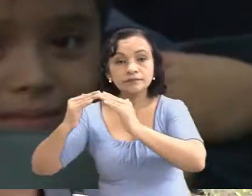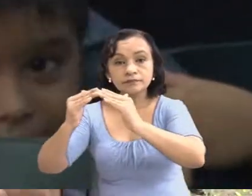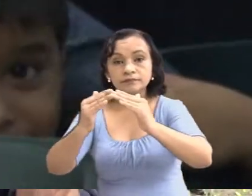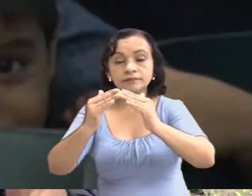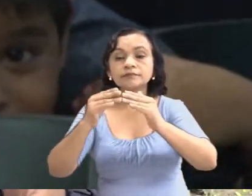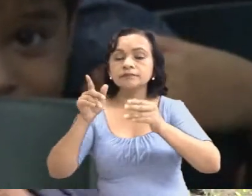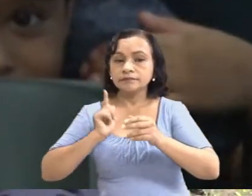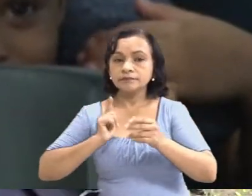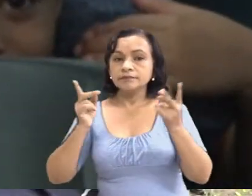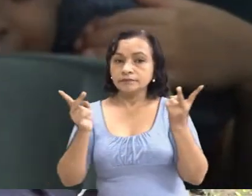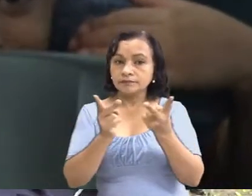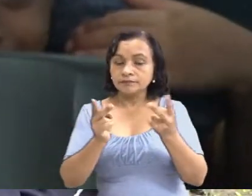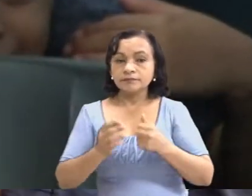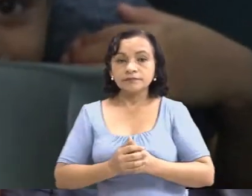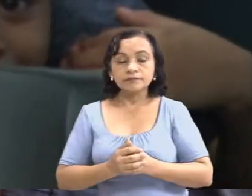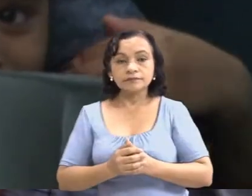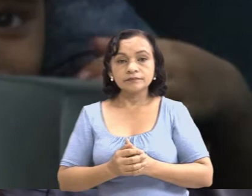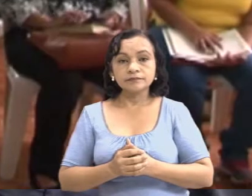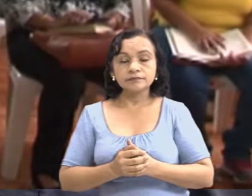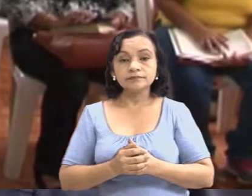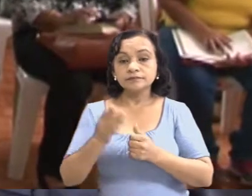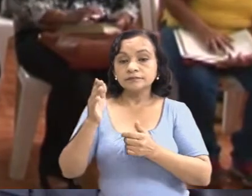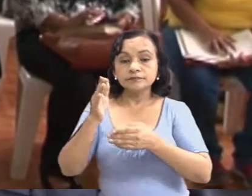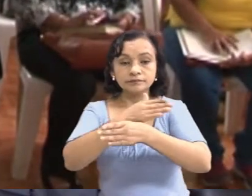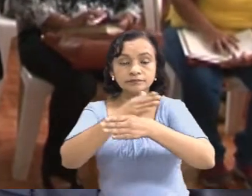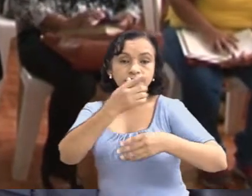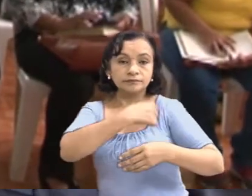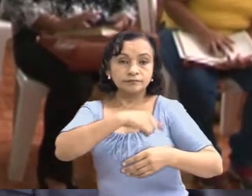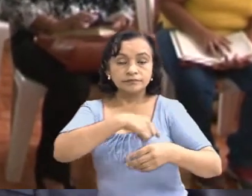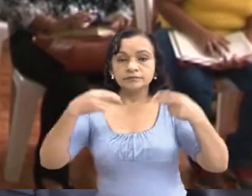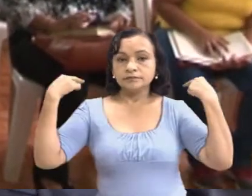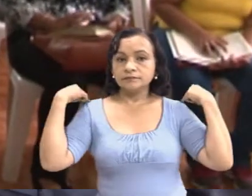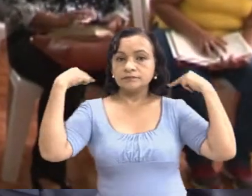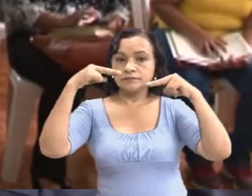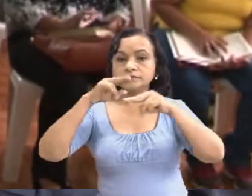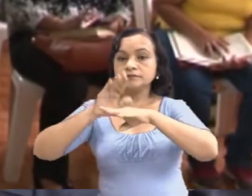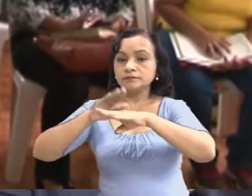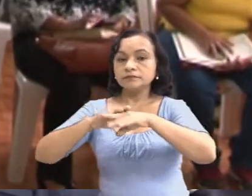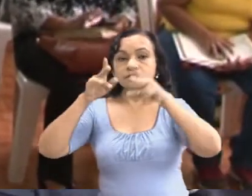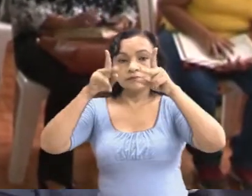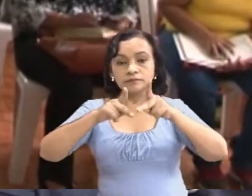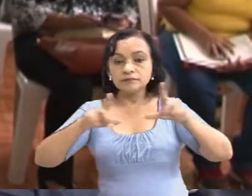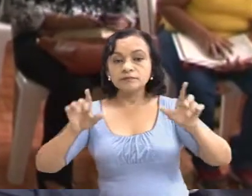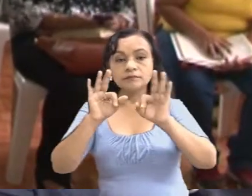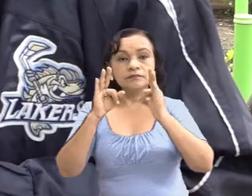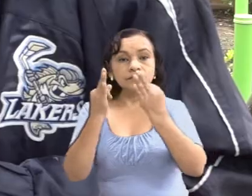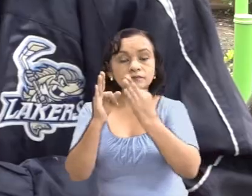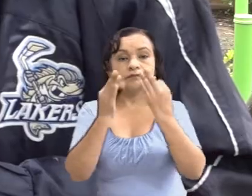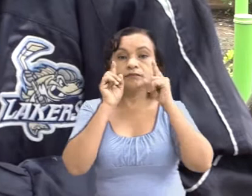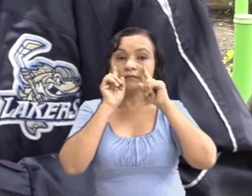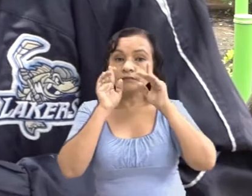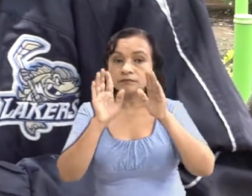comunidades donde nosotros nos encontramos. Bueno, desde los centros escolares nuestros docentes están orientados a trabajar con planes familiares y planes